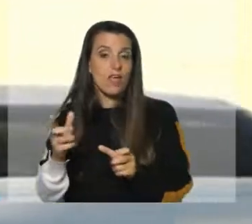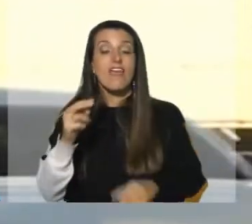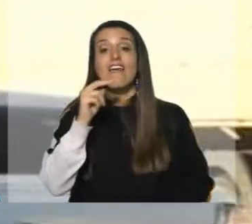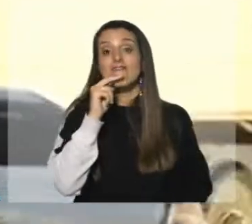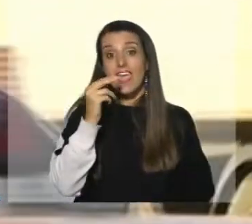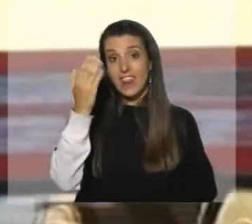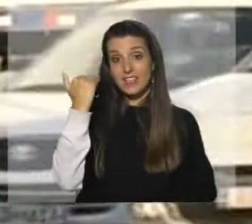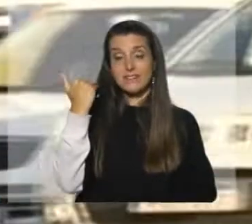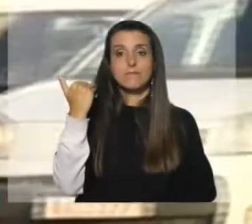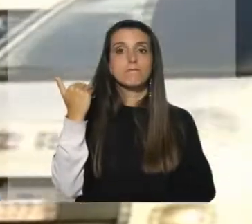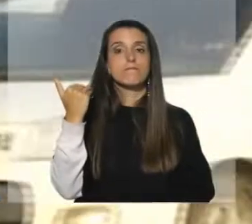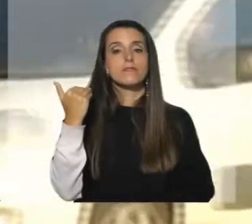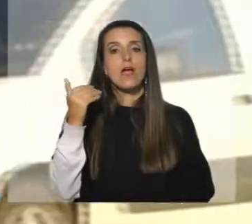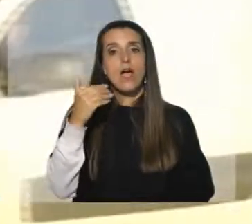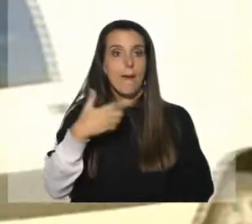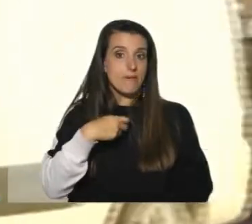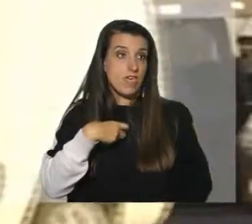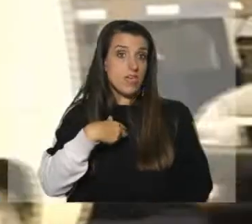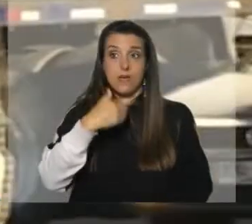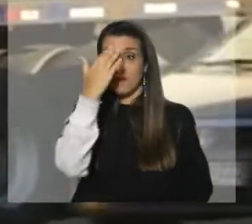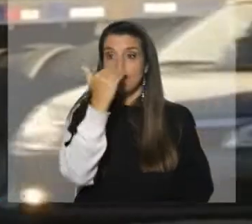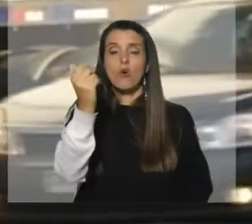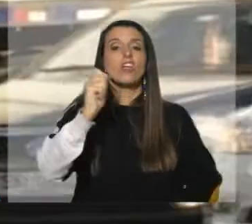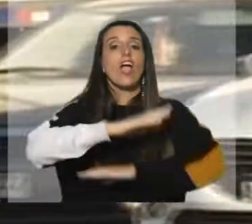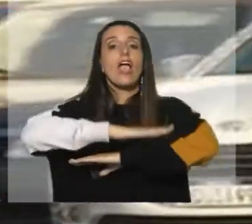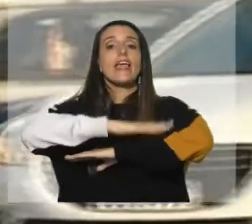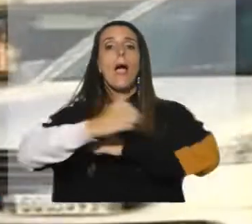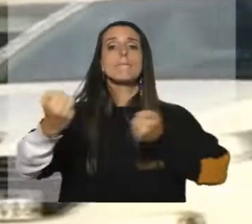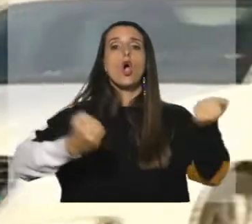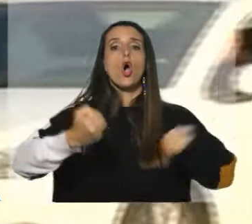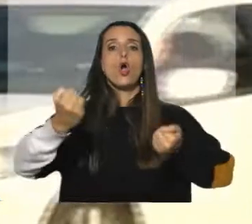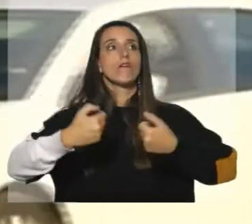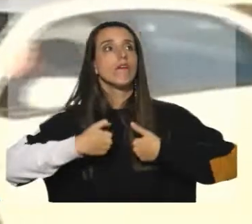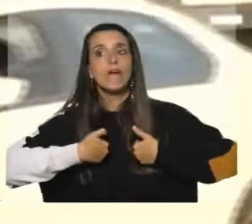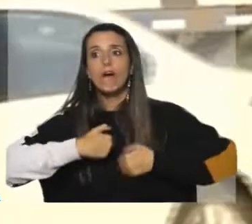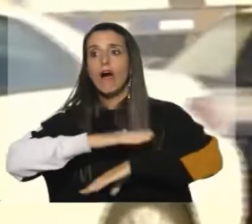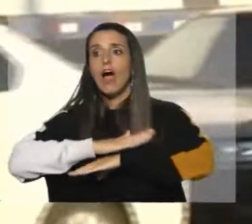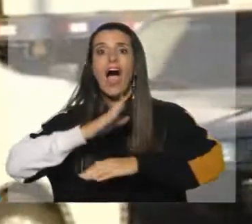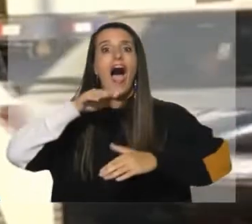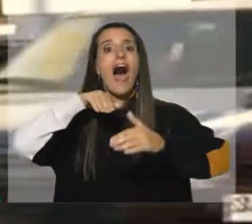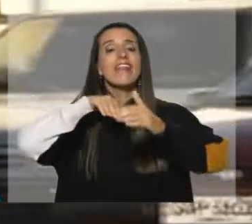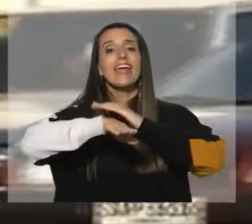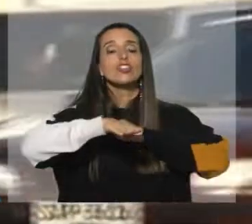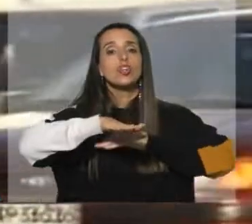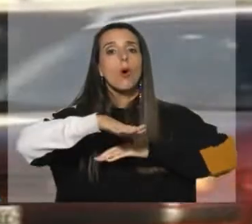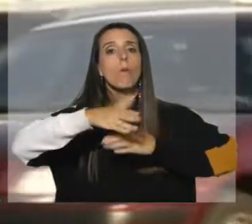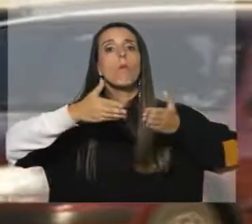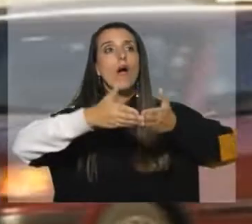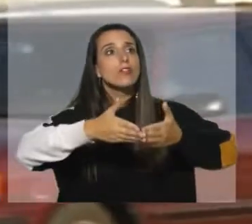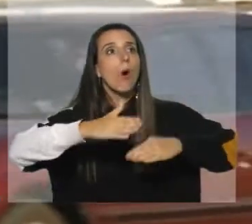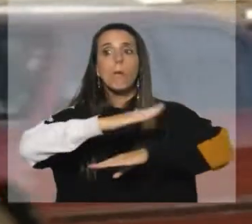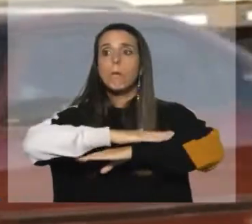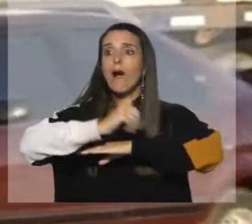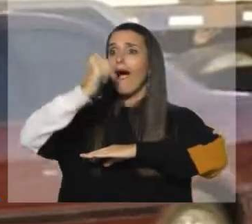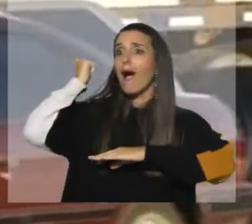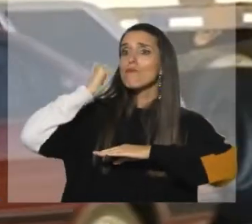llamaban personalmente a mí camioneros que quedaron con sus camiones a dentro del puerto cargados y como se decretó